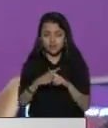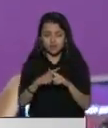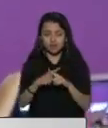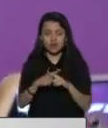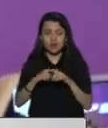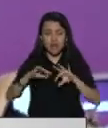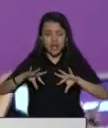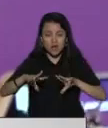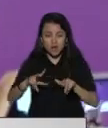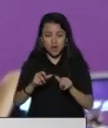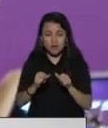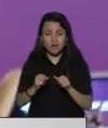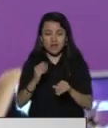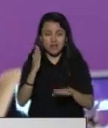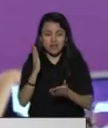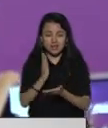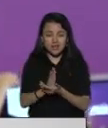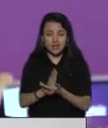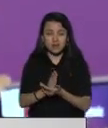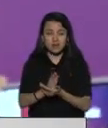la matanza.